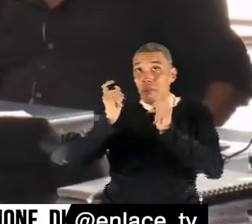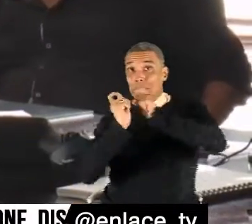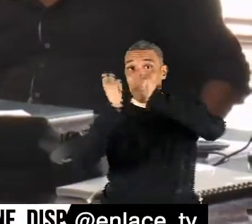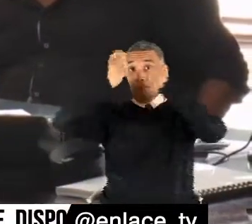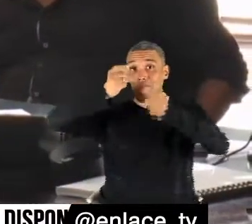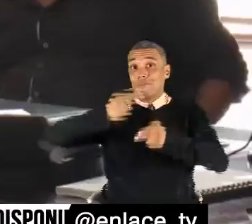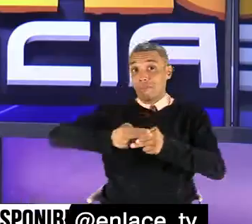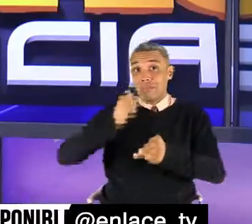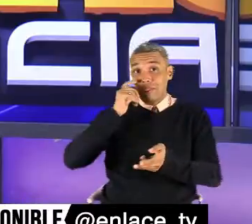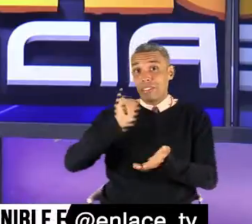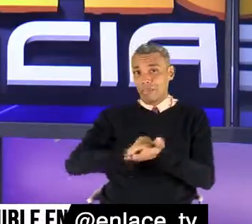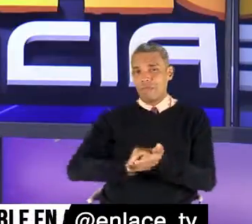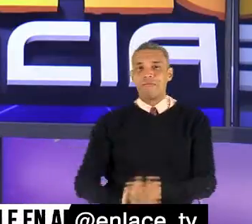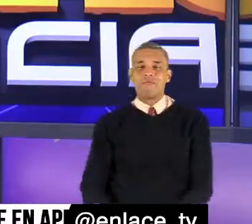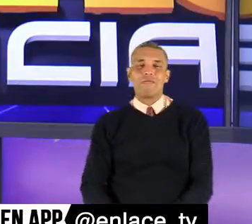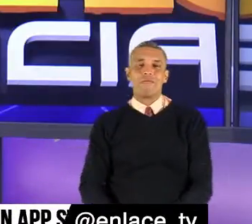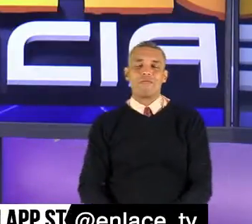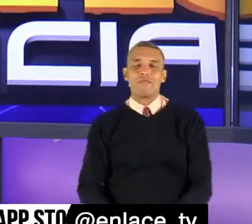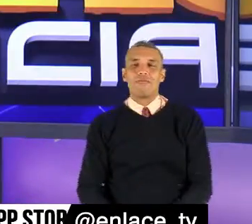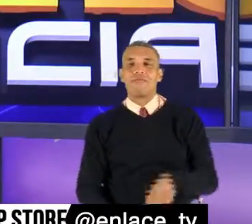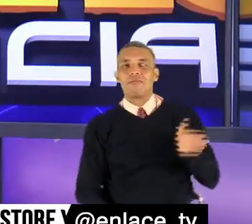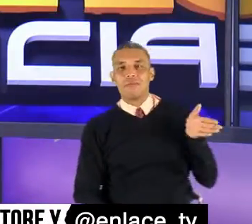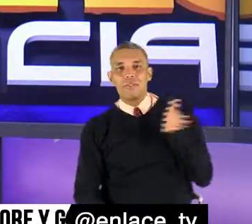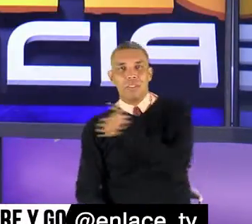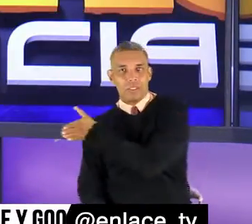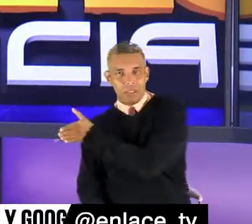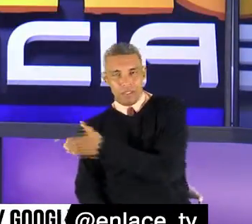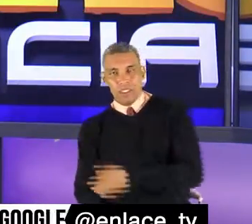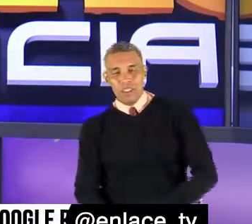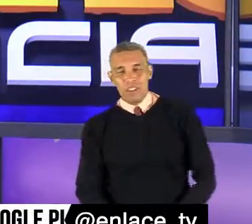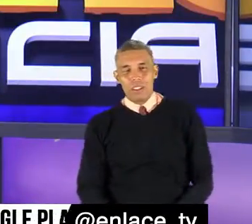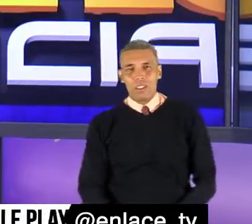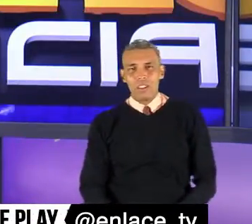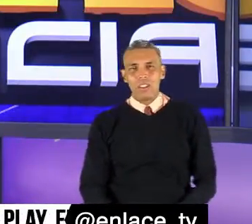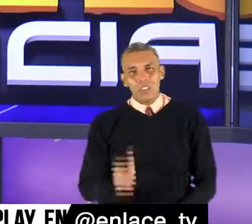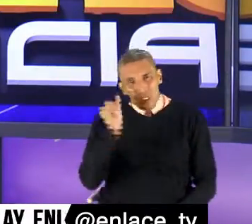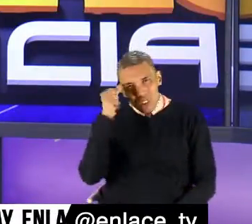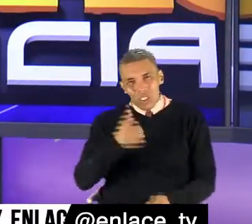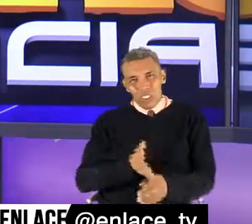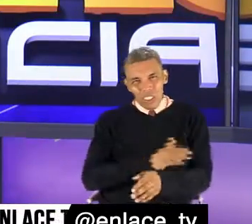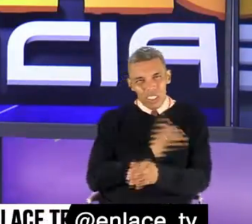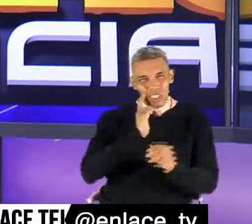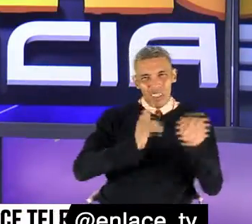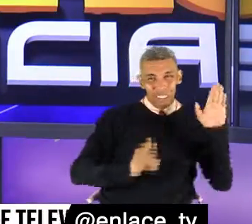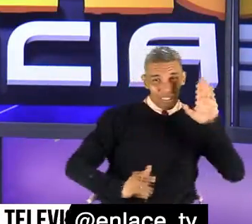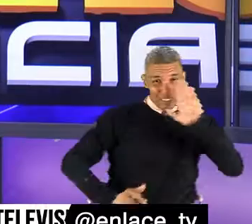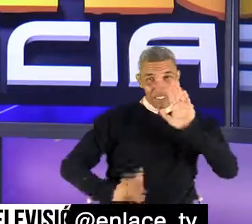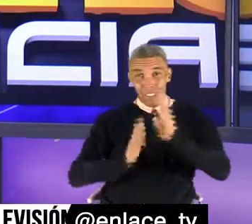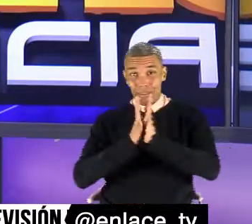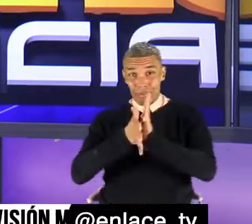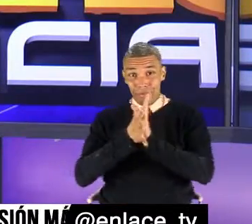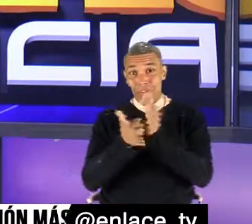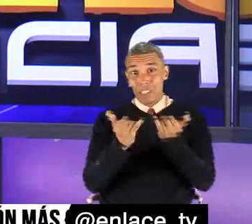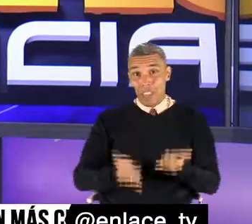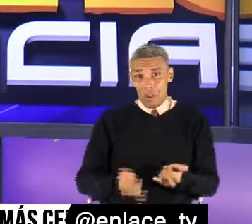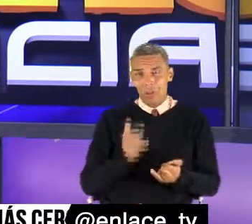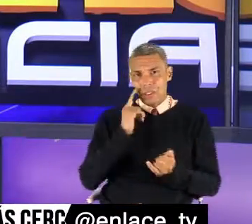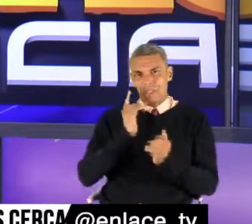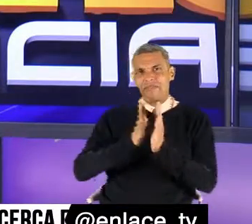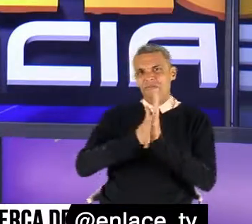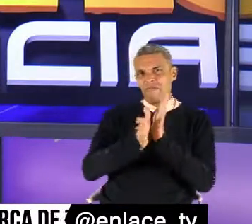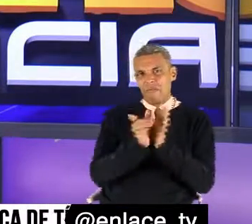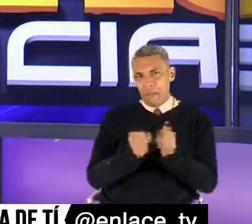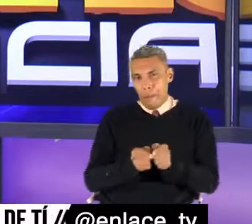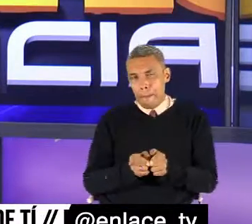edilicia. Y para ampliarnos precisamente esta información, saludamos a esta hora a nuestra periodista Neila Cosio, quien